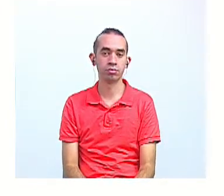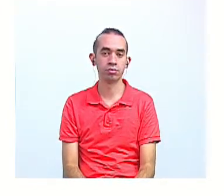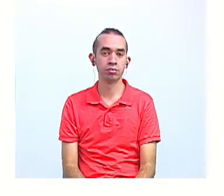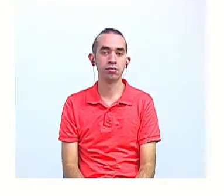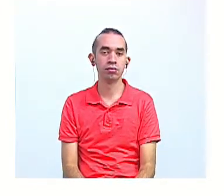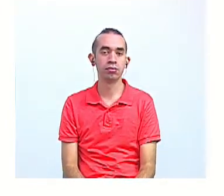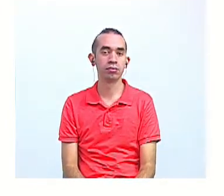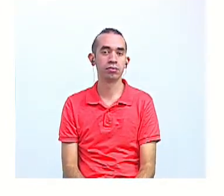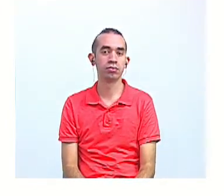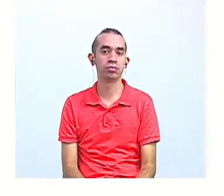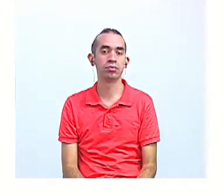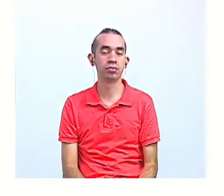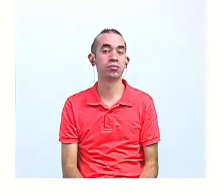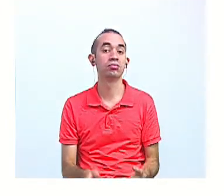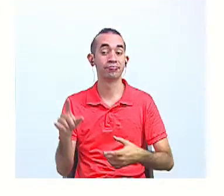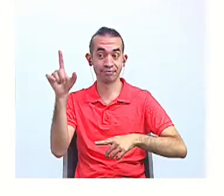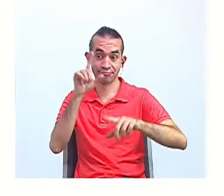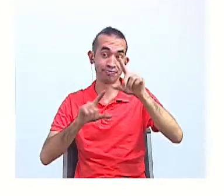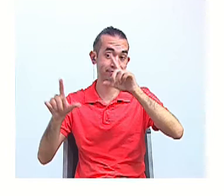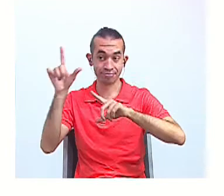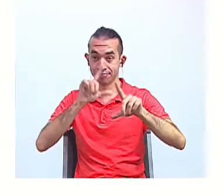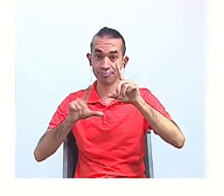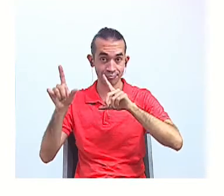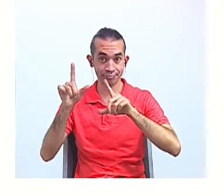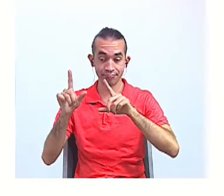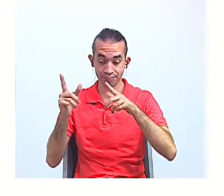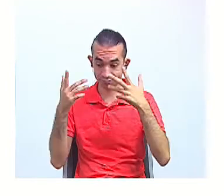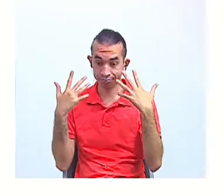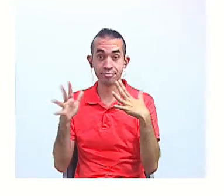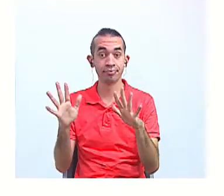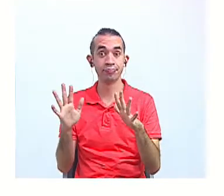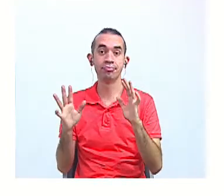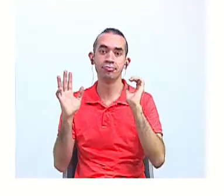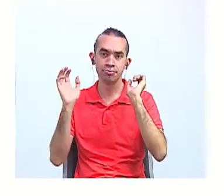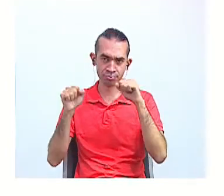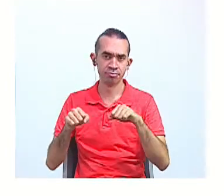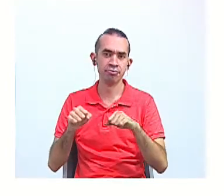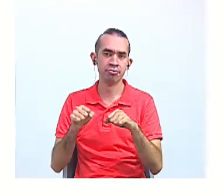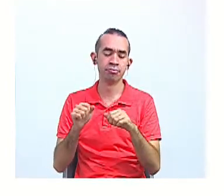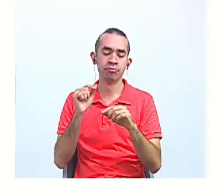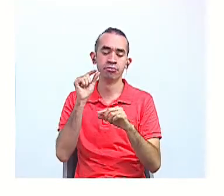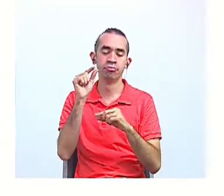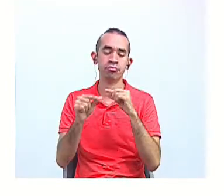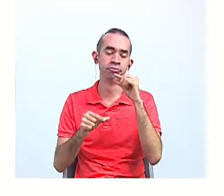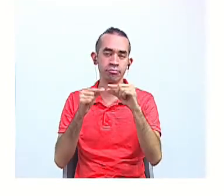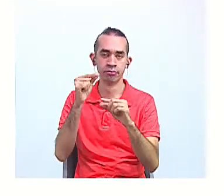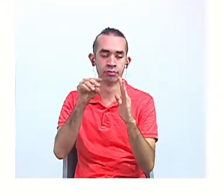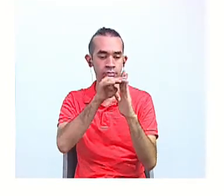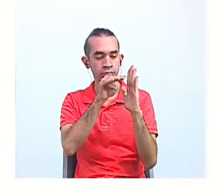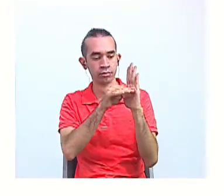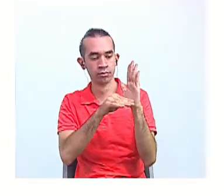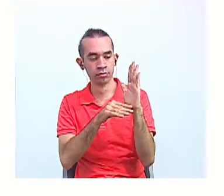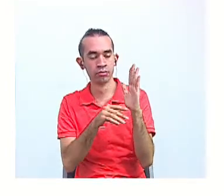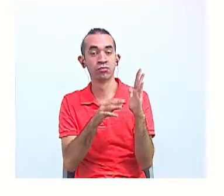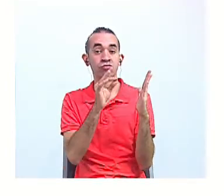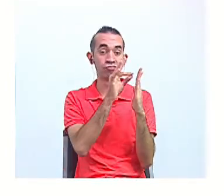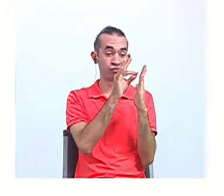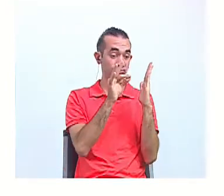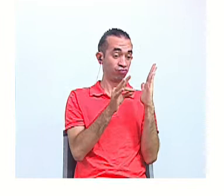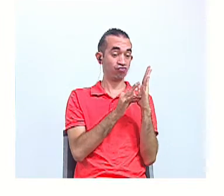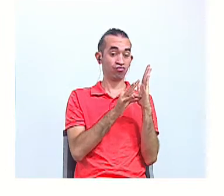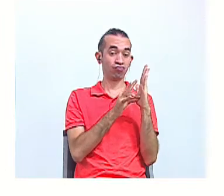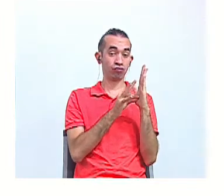que se realizó en el laboratorio, podemos realizar estos pasos y poder comprobar con la fórmula de la